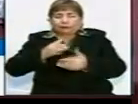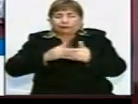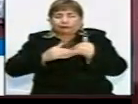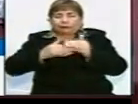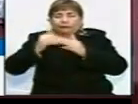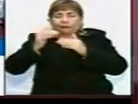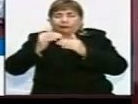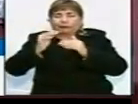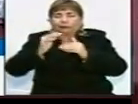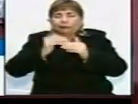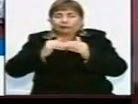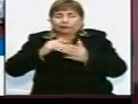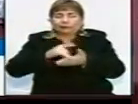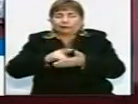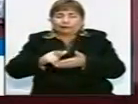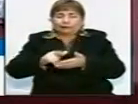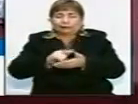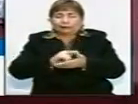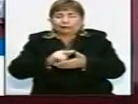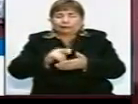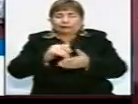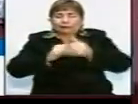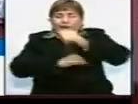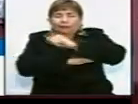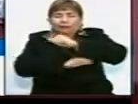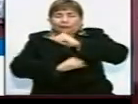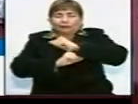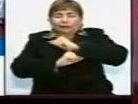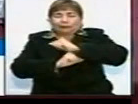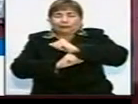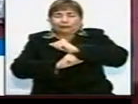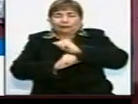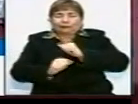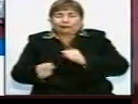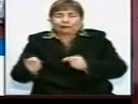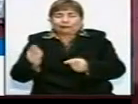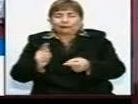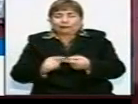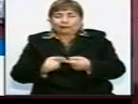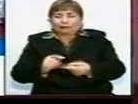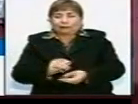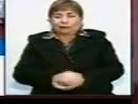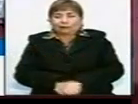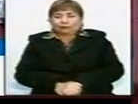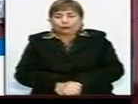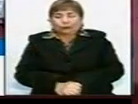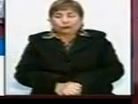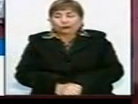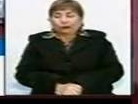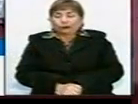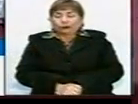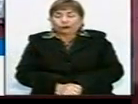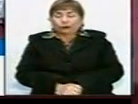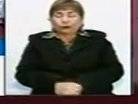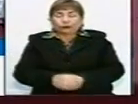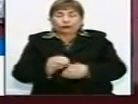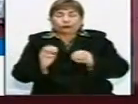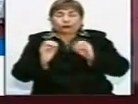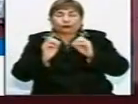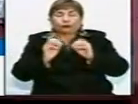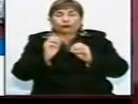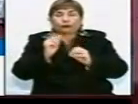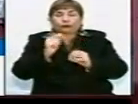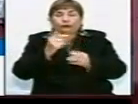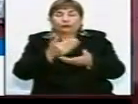de este terrestre que incluye puentes lo correspondiente a al sistema de drenaje alcantarillado y